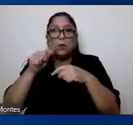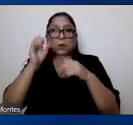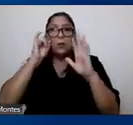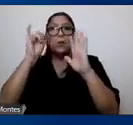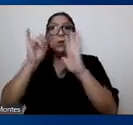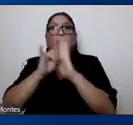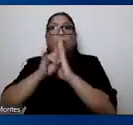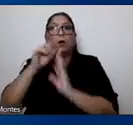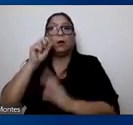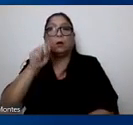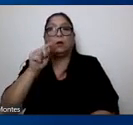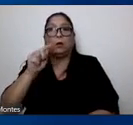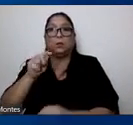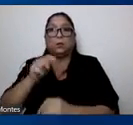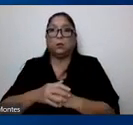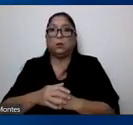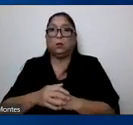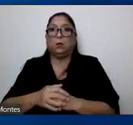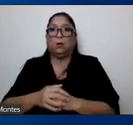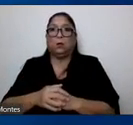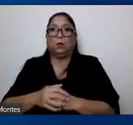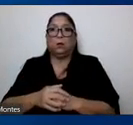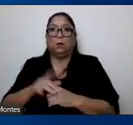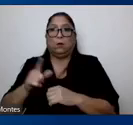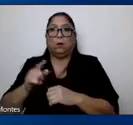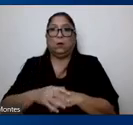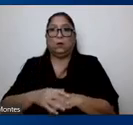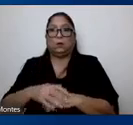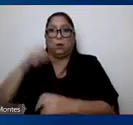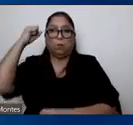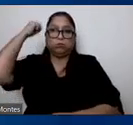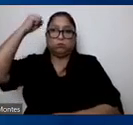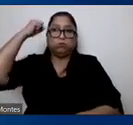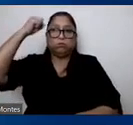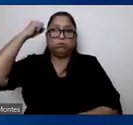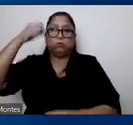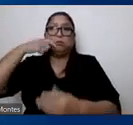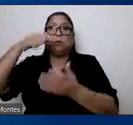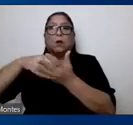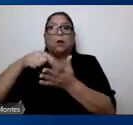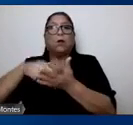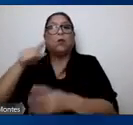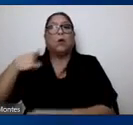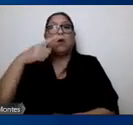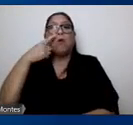es las exequias a Saúl Cantoral, quien fue pues un